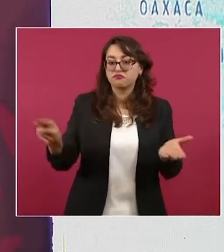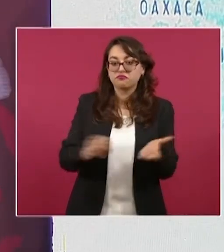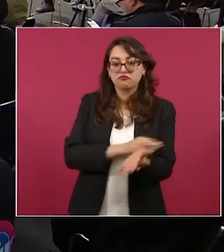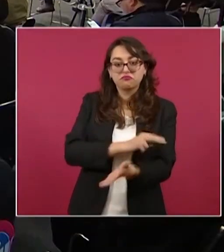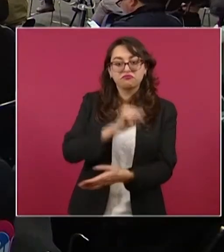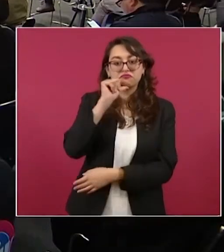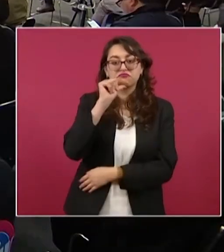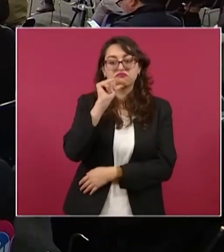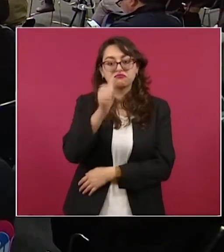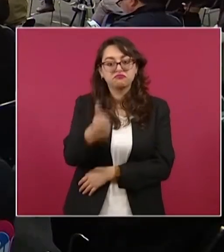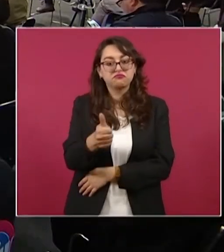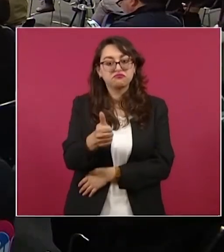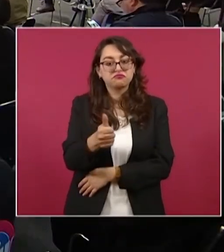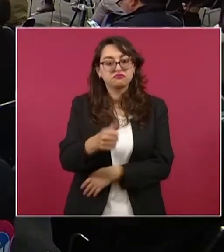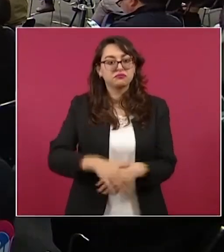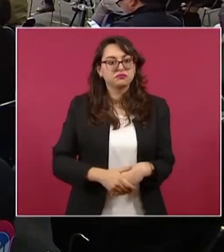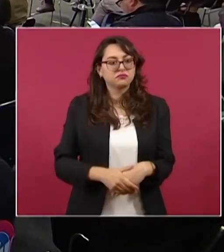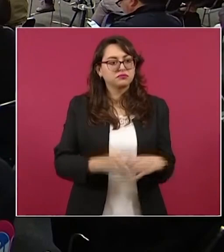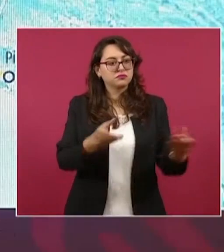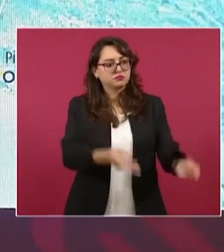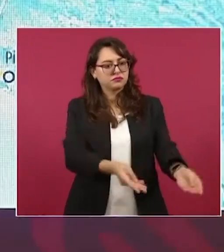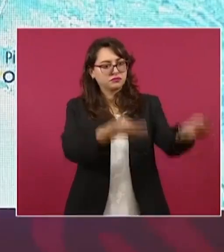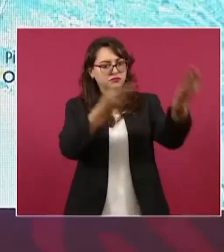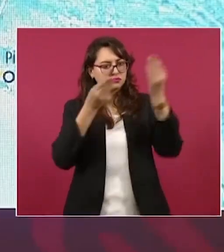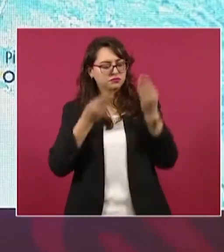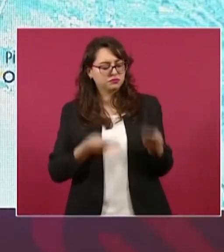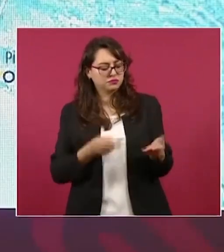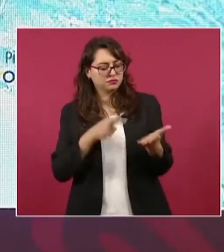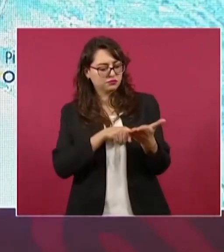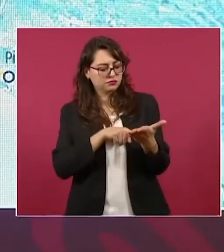de que querían que les pagáramos